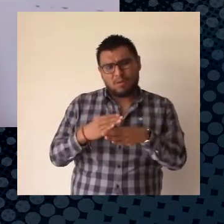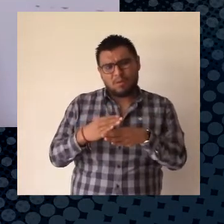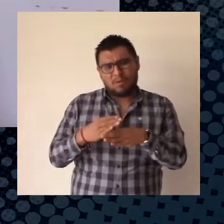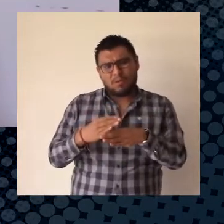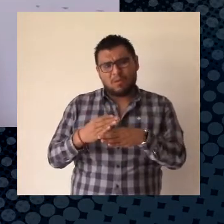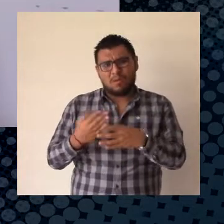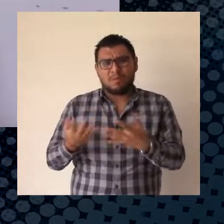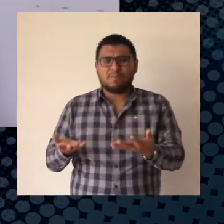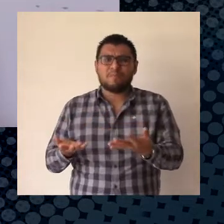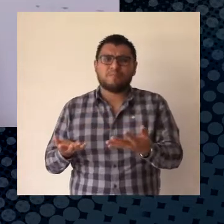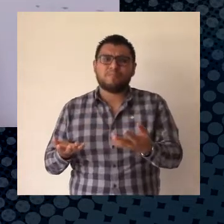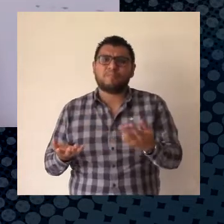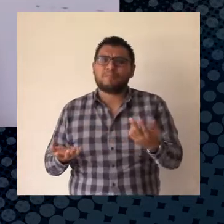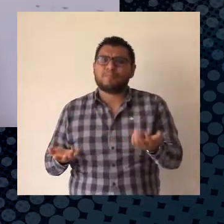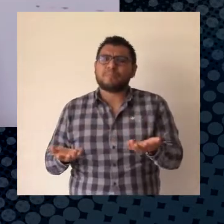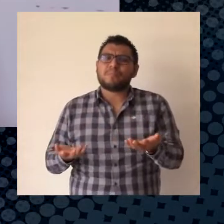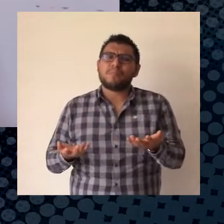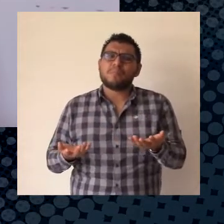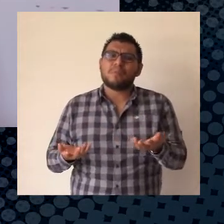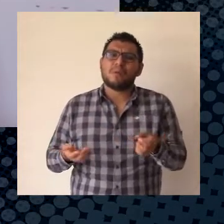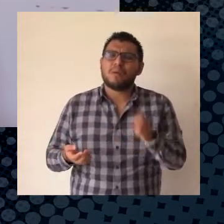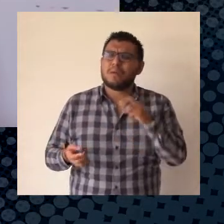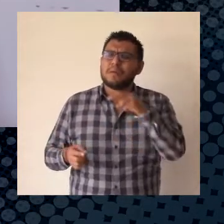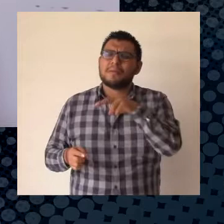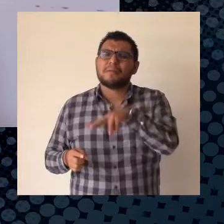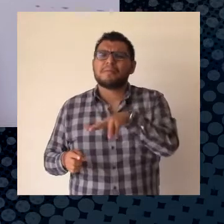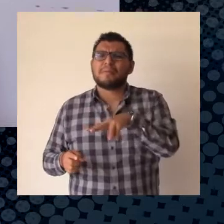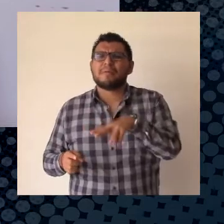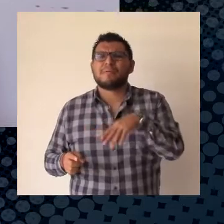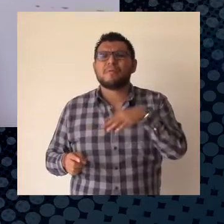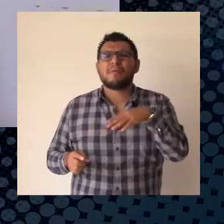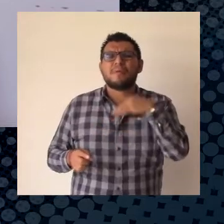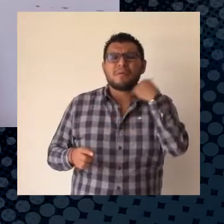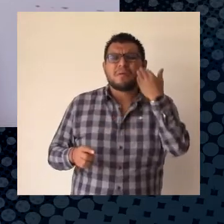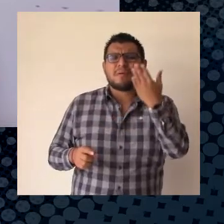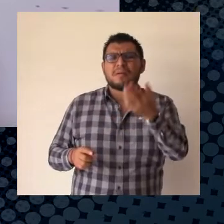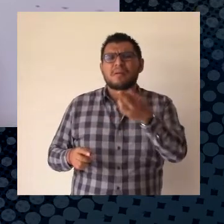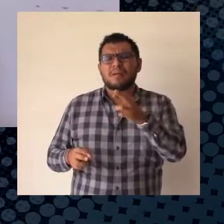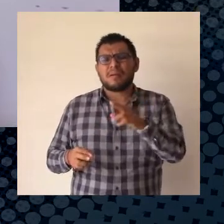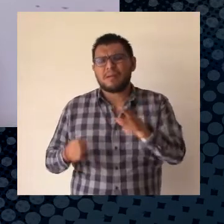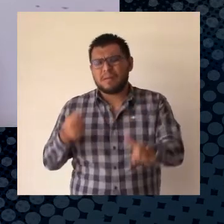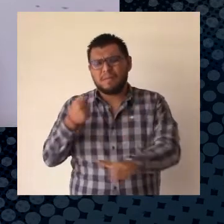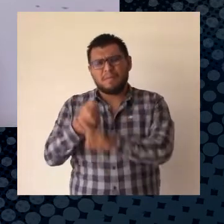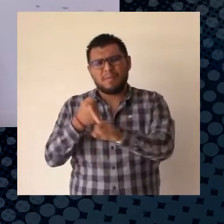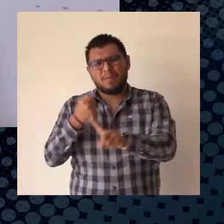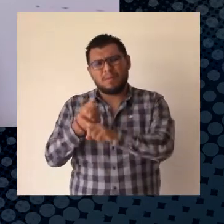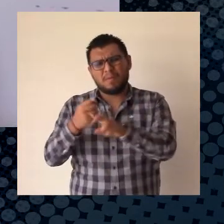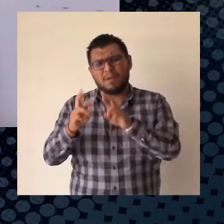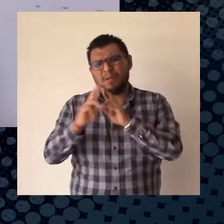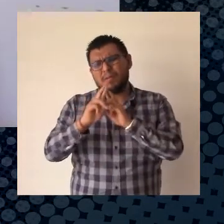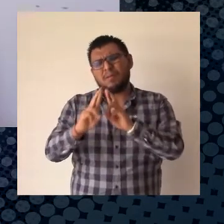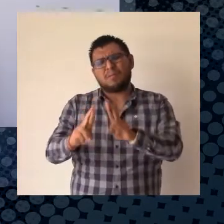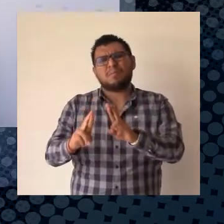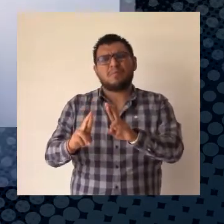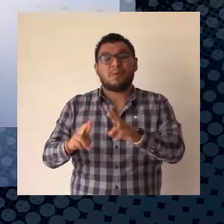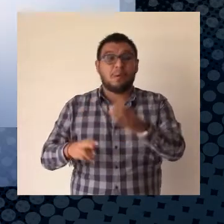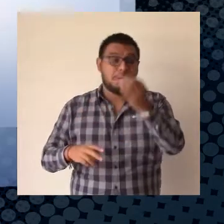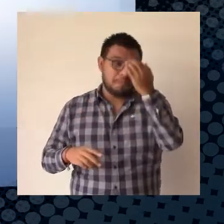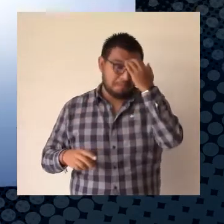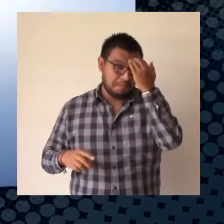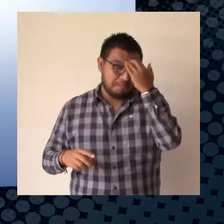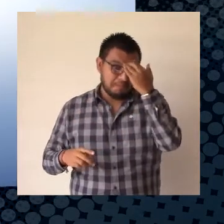basándose en lo que se ve o tratar de resolver un problema sin conocer la causa que lo